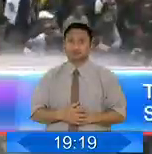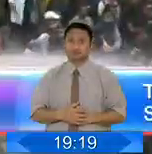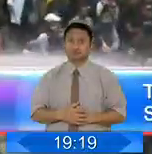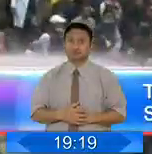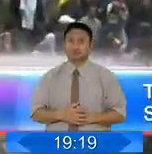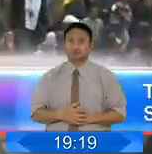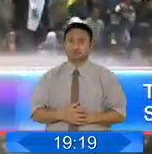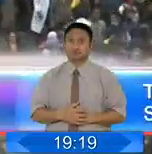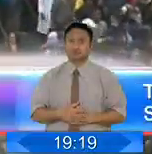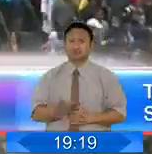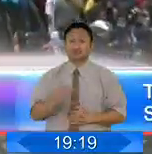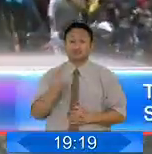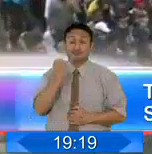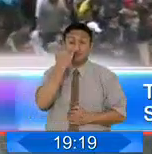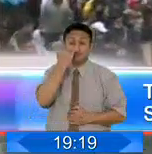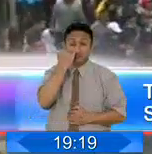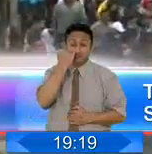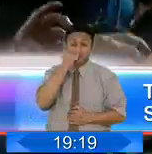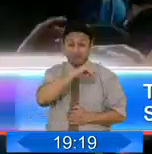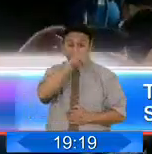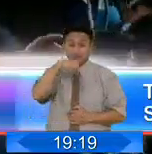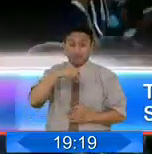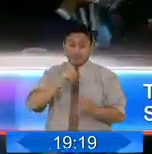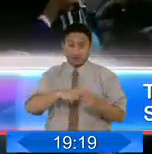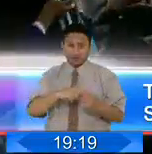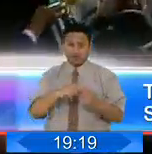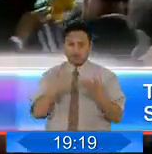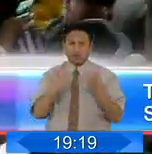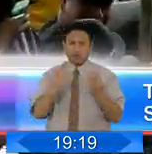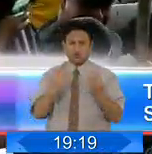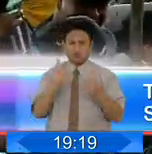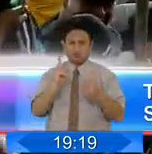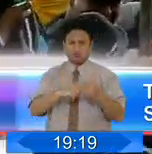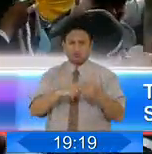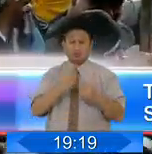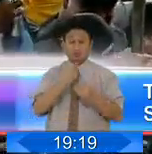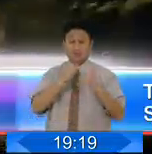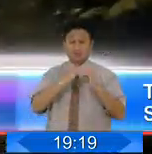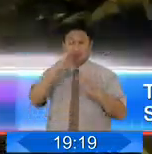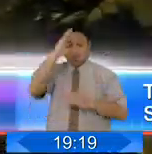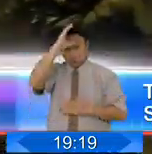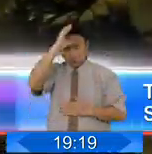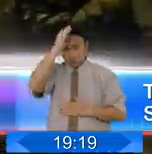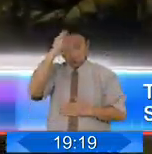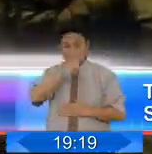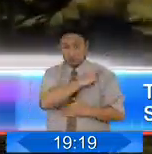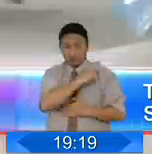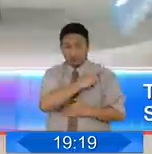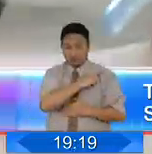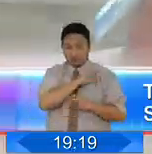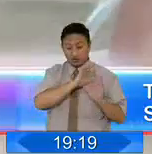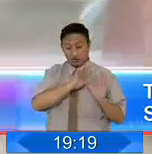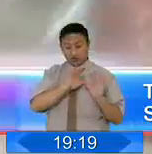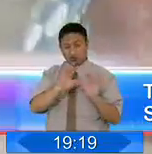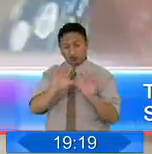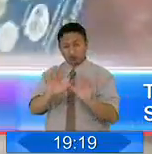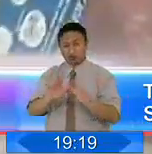Cientos de indígenas llegaban a las principales ciudades. En Quito se atrincheraron en la Casa de la Cultura y universidades.